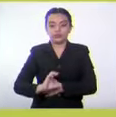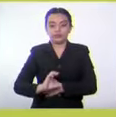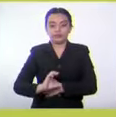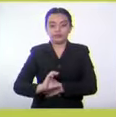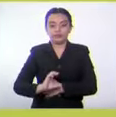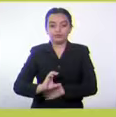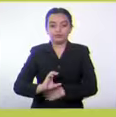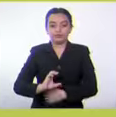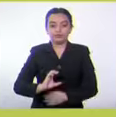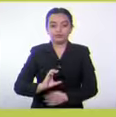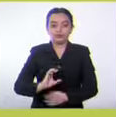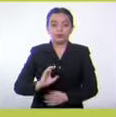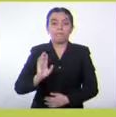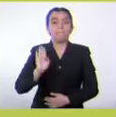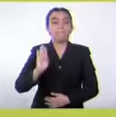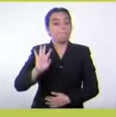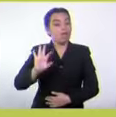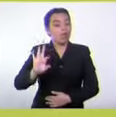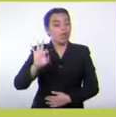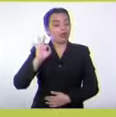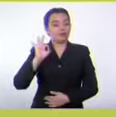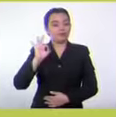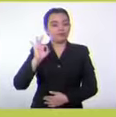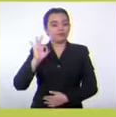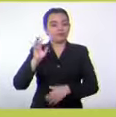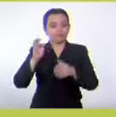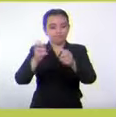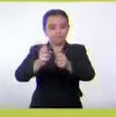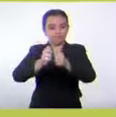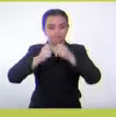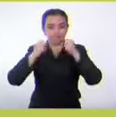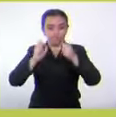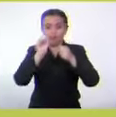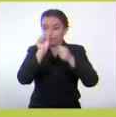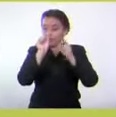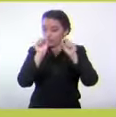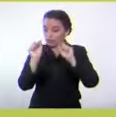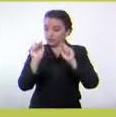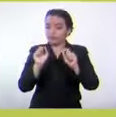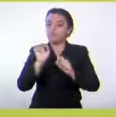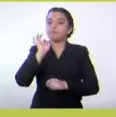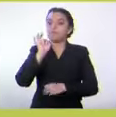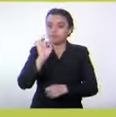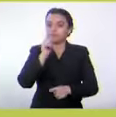Si elegiste B, partes por millón, has elegido la respuesta correcta.